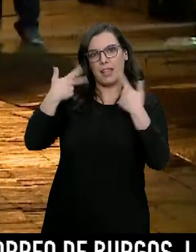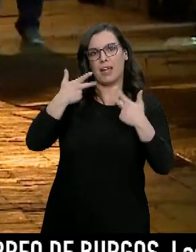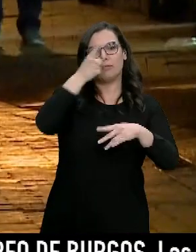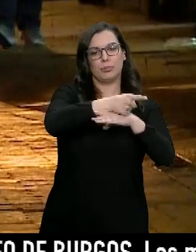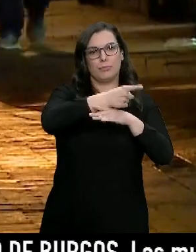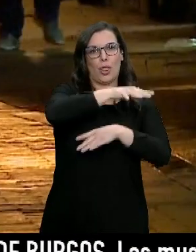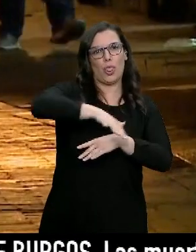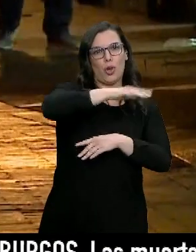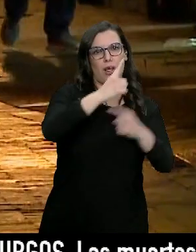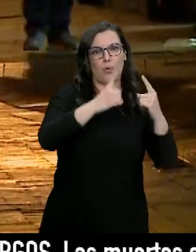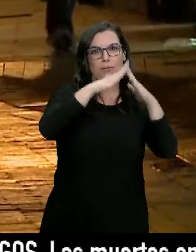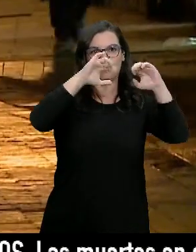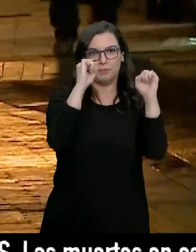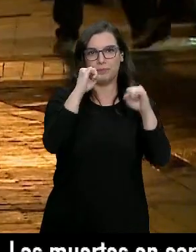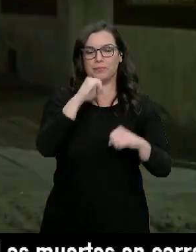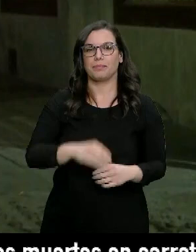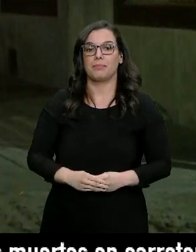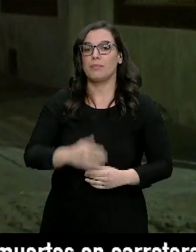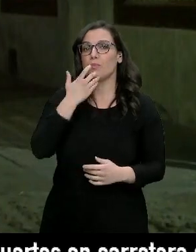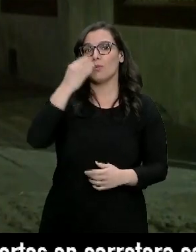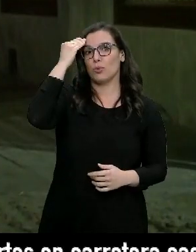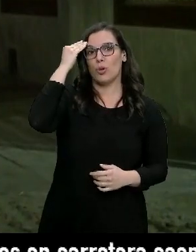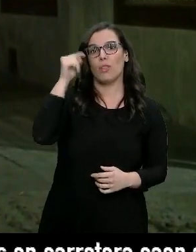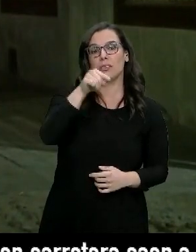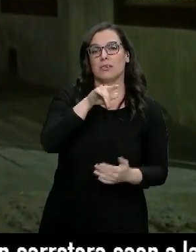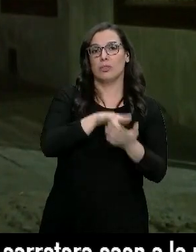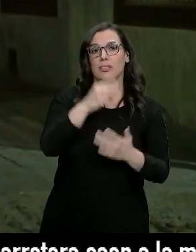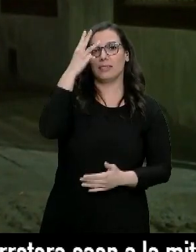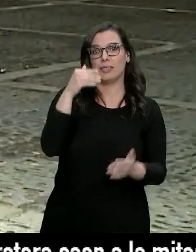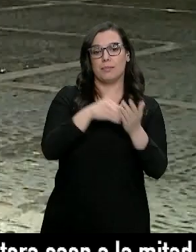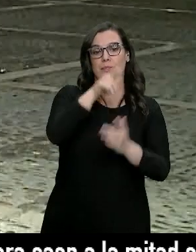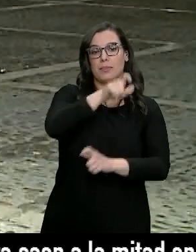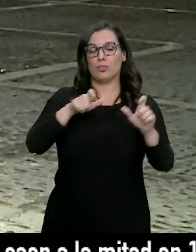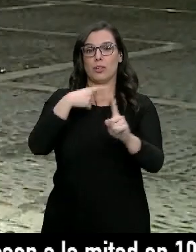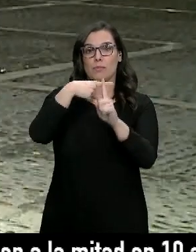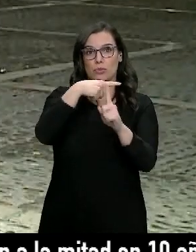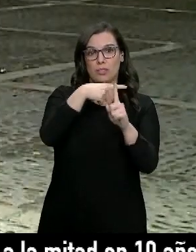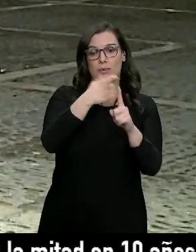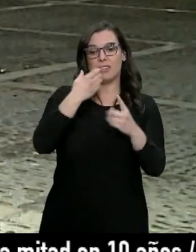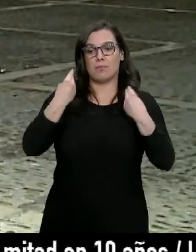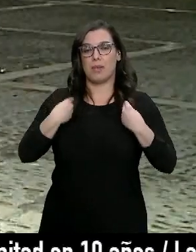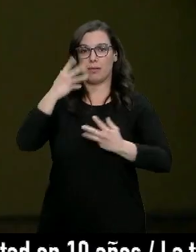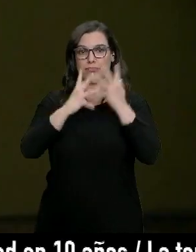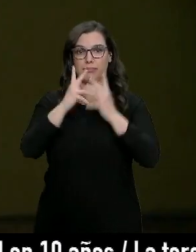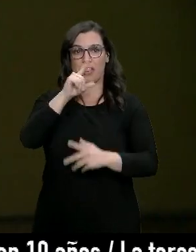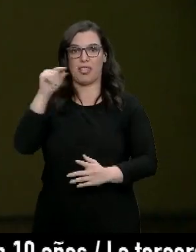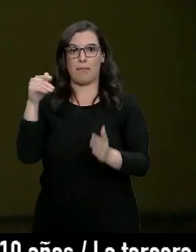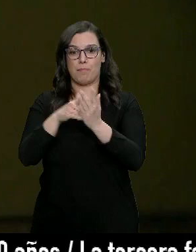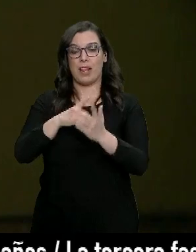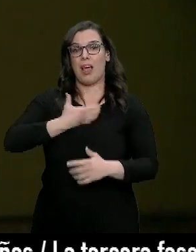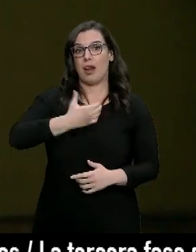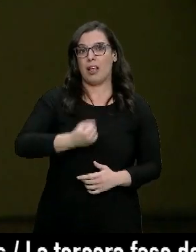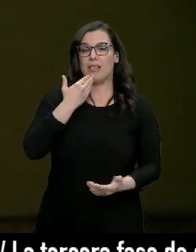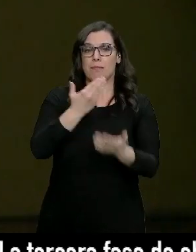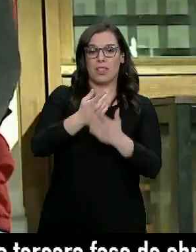Eso permitiría actuar en situaciones como la de Tordesillas. Con más de 3.000 positivos por 100.000 habitantes, el alcalde ha pedido a sus vecinos que